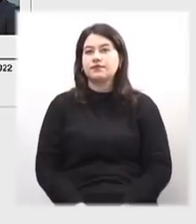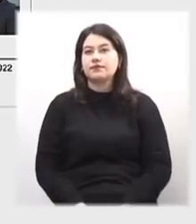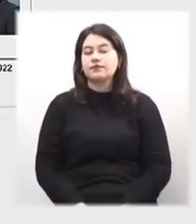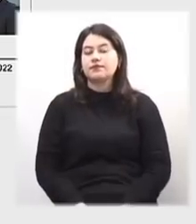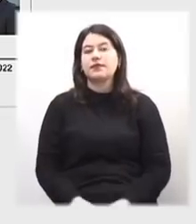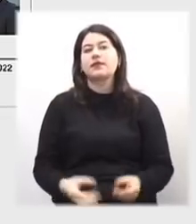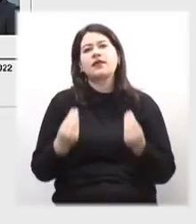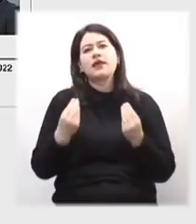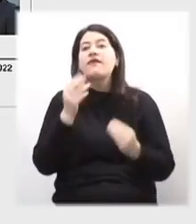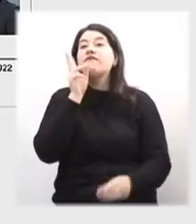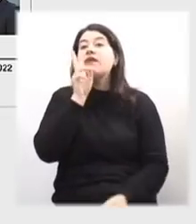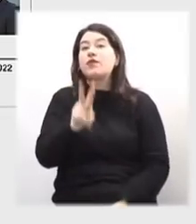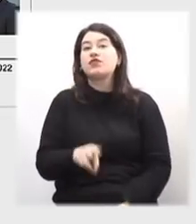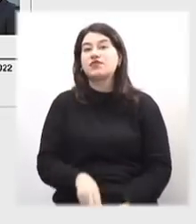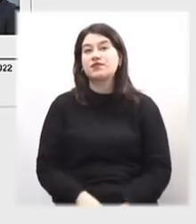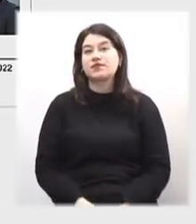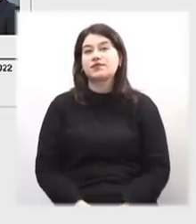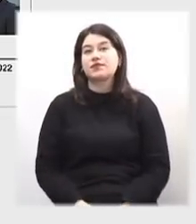¿Qué es lo que vemos?